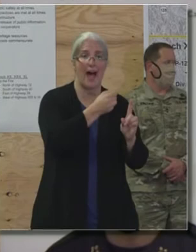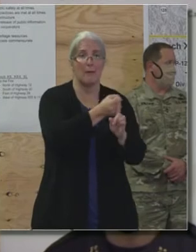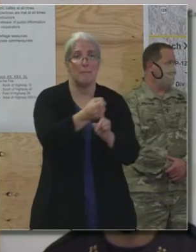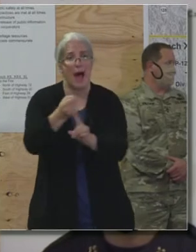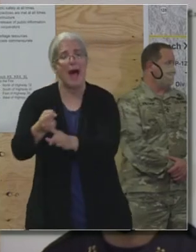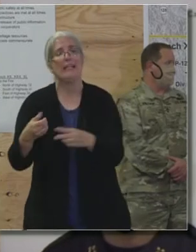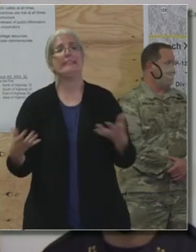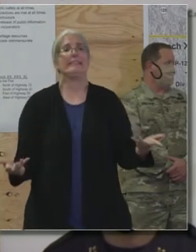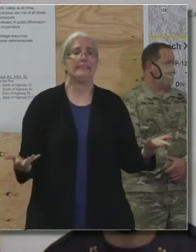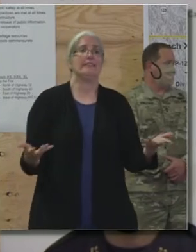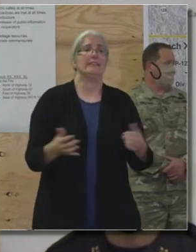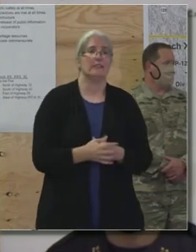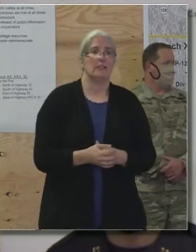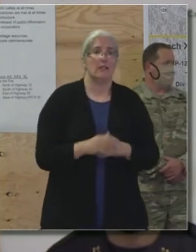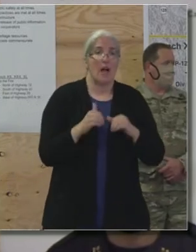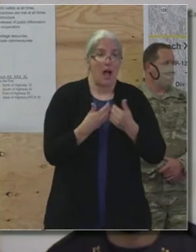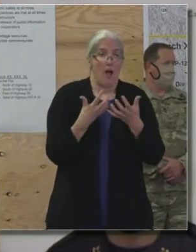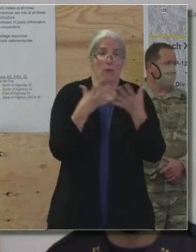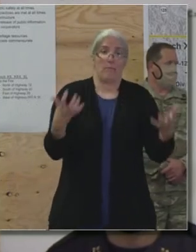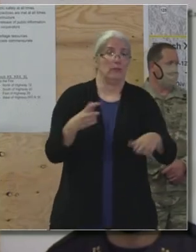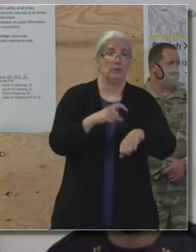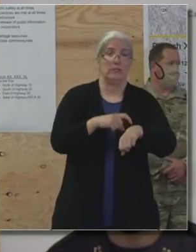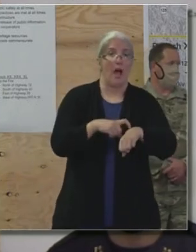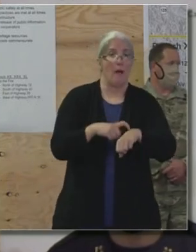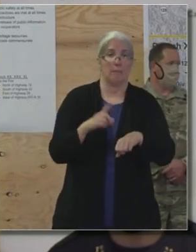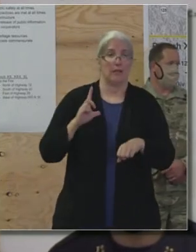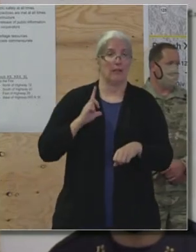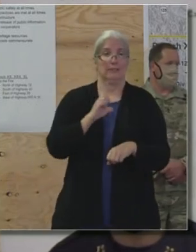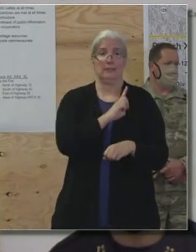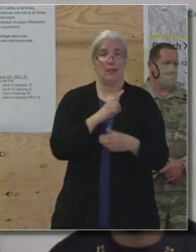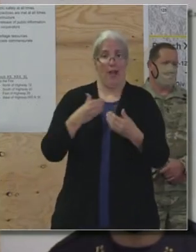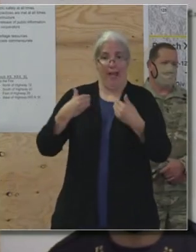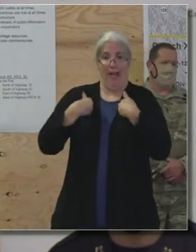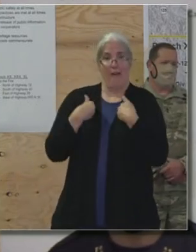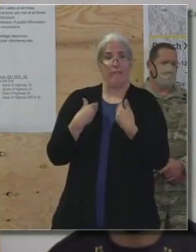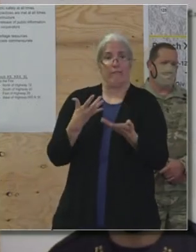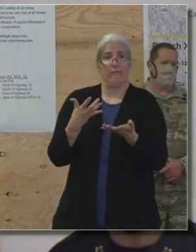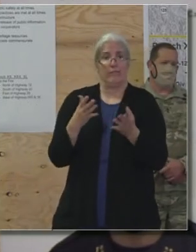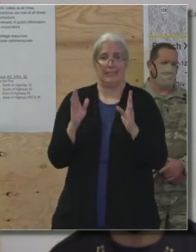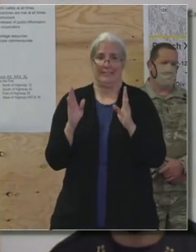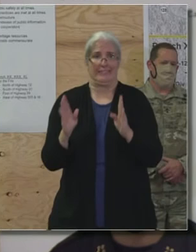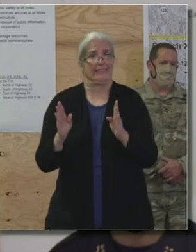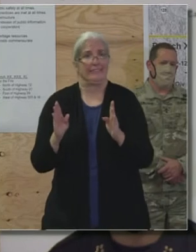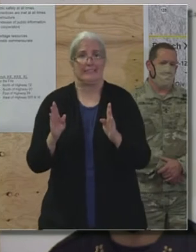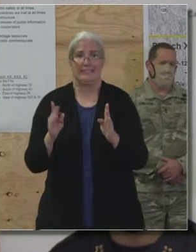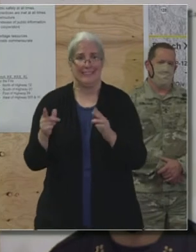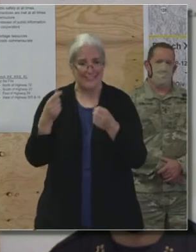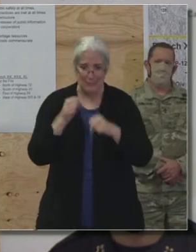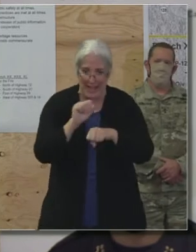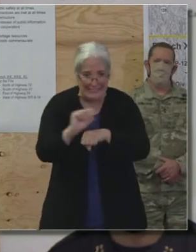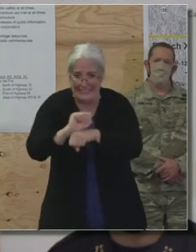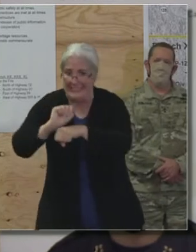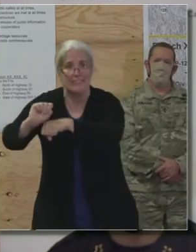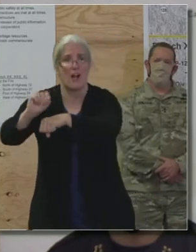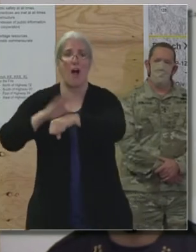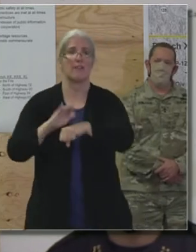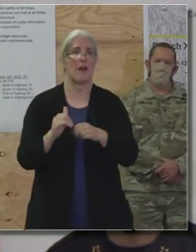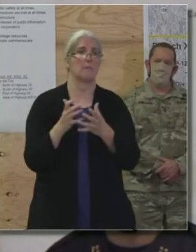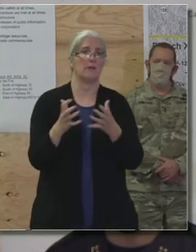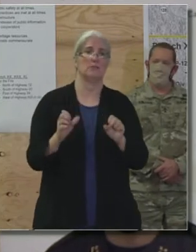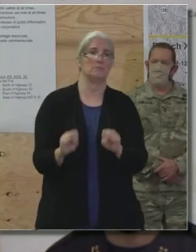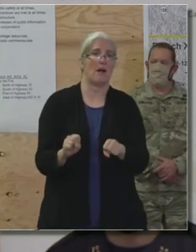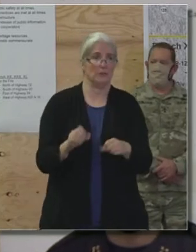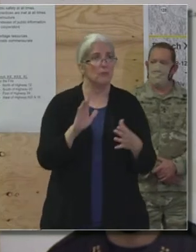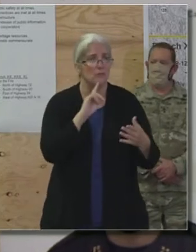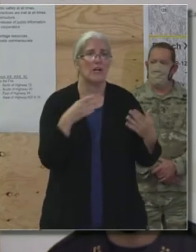reducido considerablemente el tiempo que la legislatura tiene para trabajar mucho de esto y esto es un